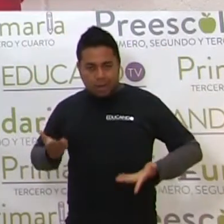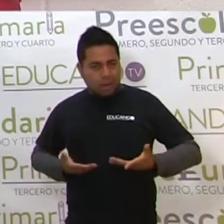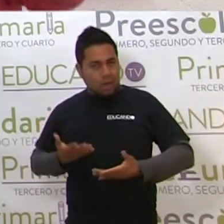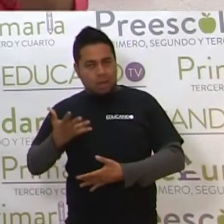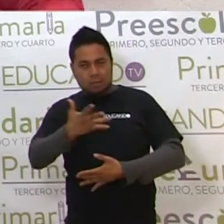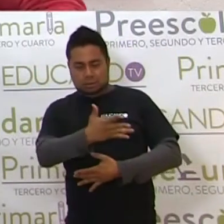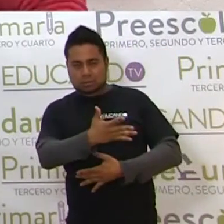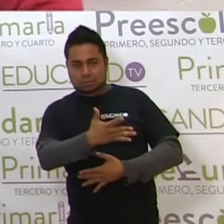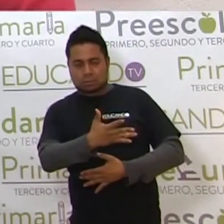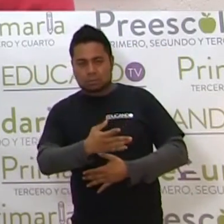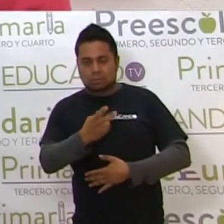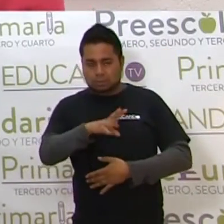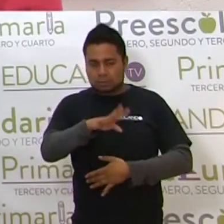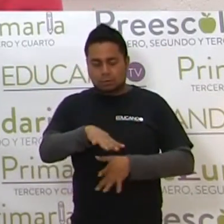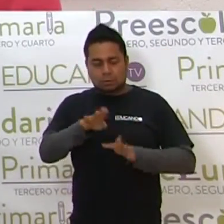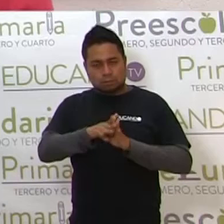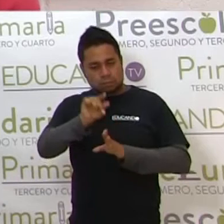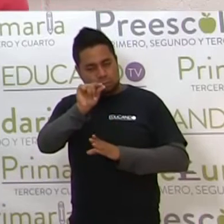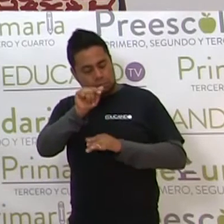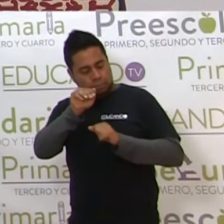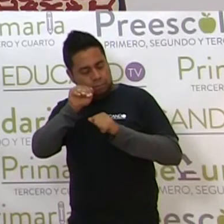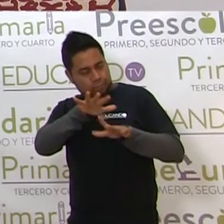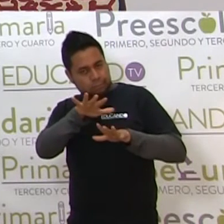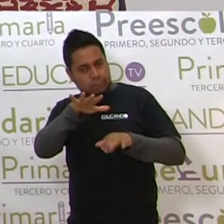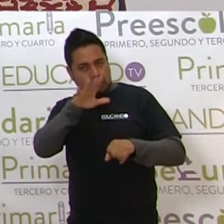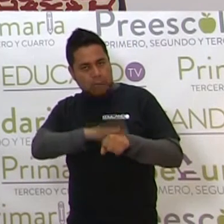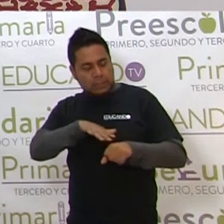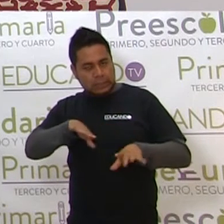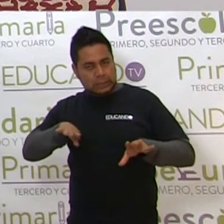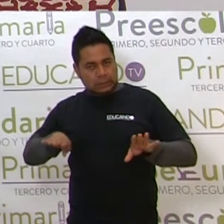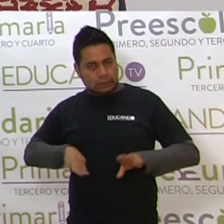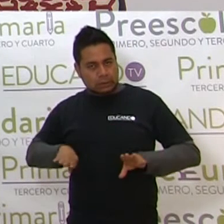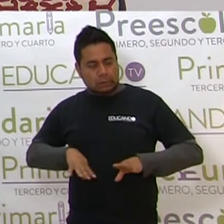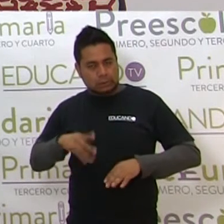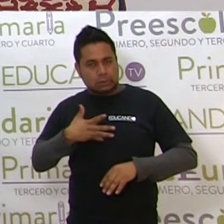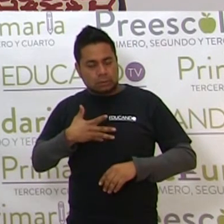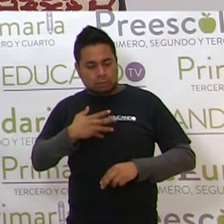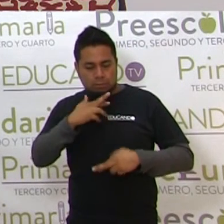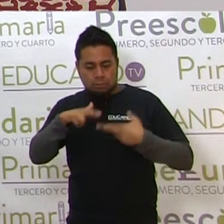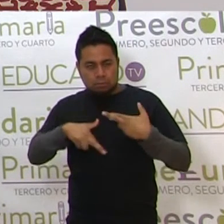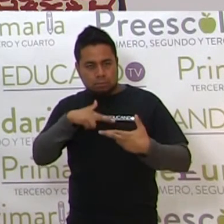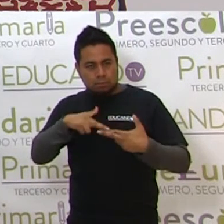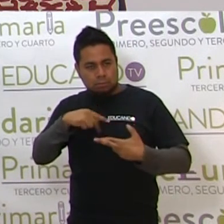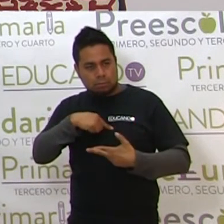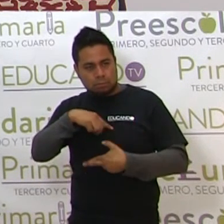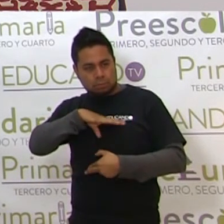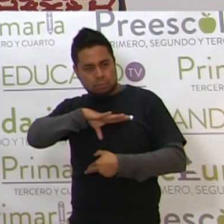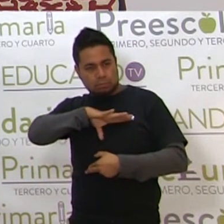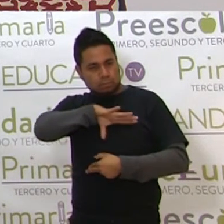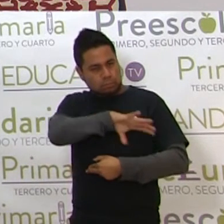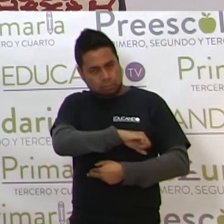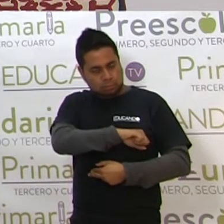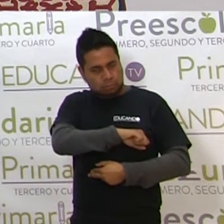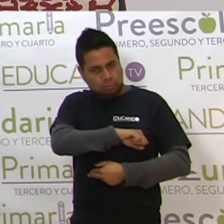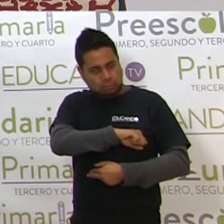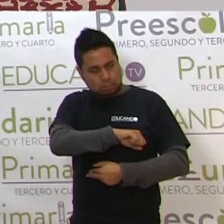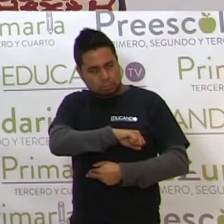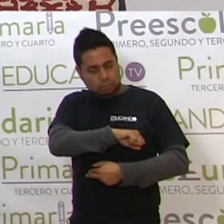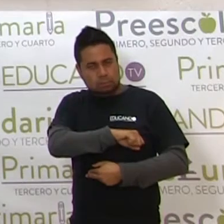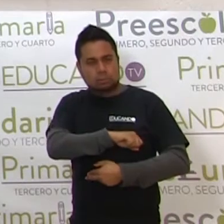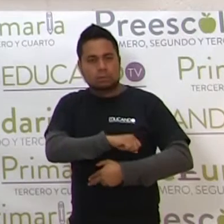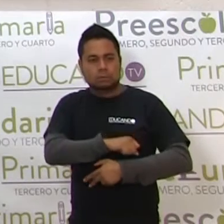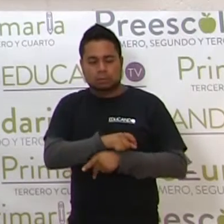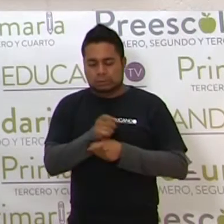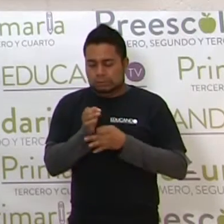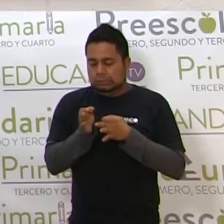poco más llamativo con más características una región que a mí me gusta mucho fría